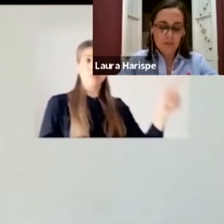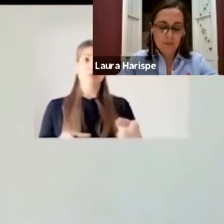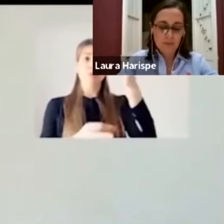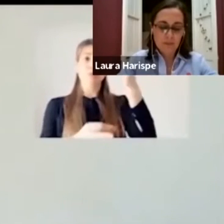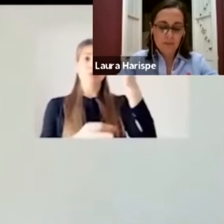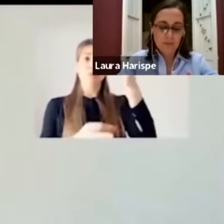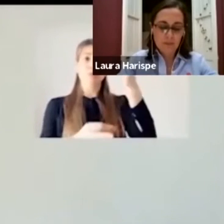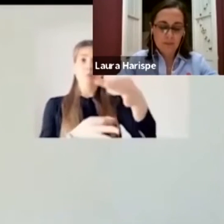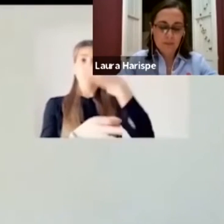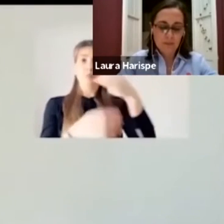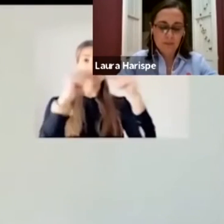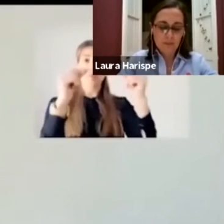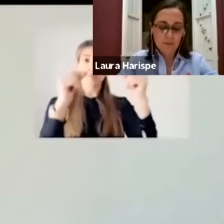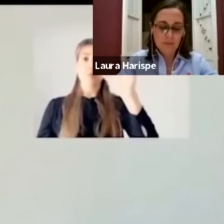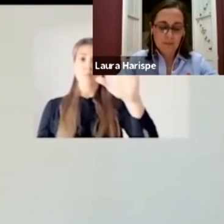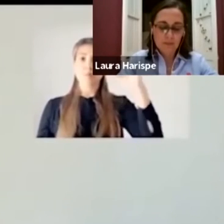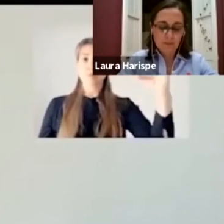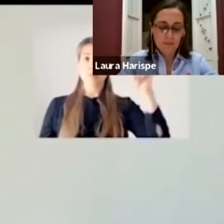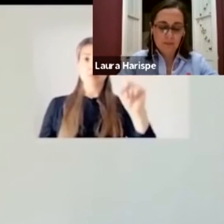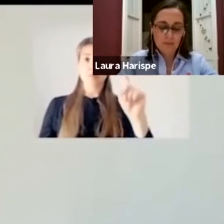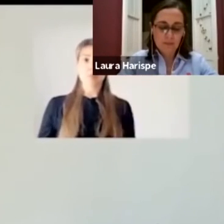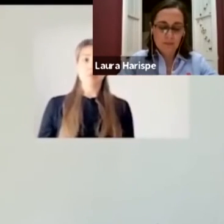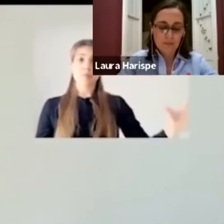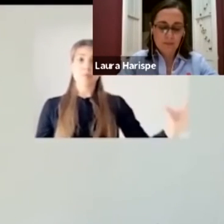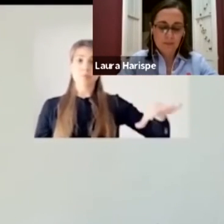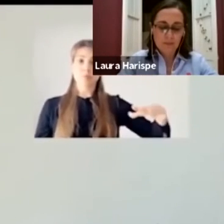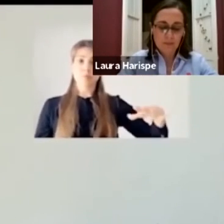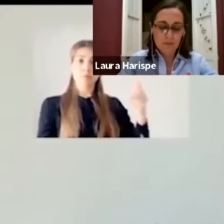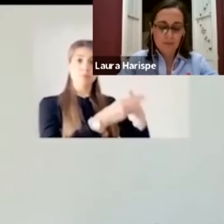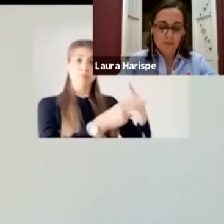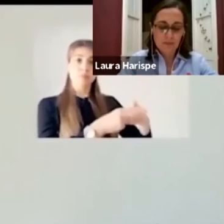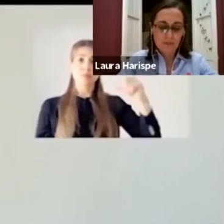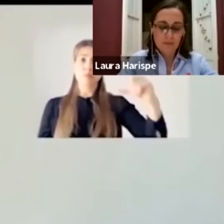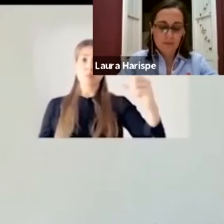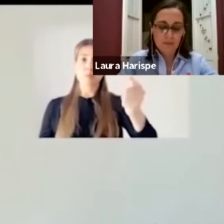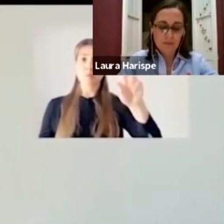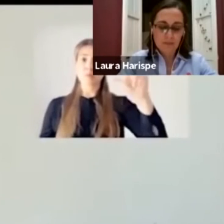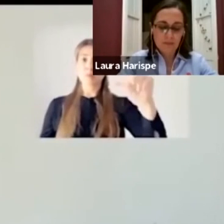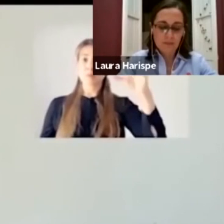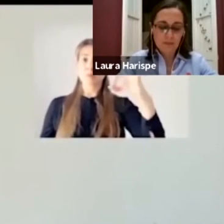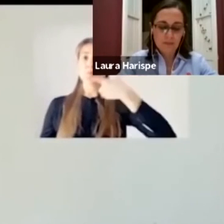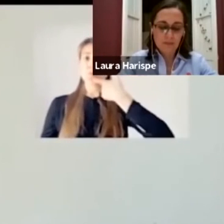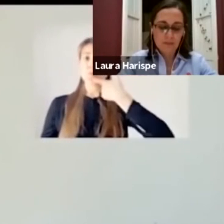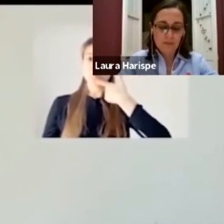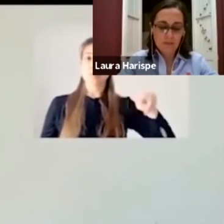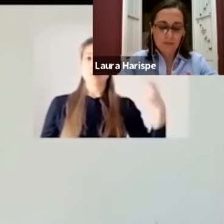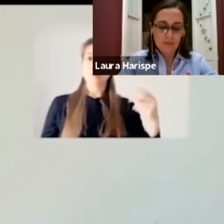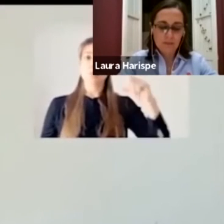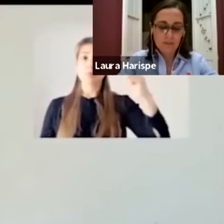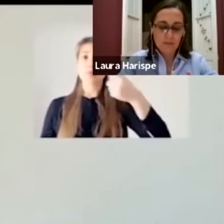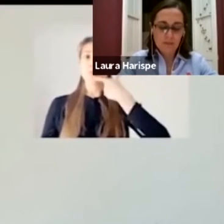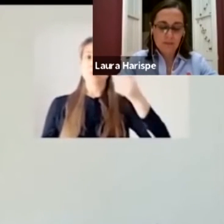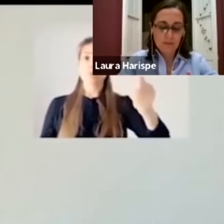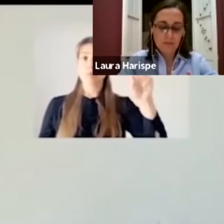la preparación del suelo, concretamente los pasos o secuencias necesarias para el armado de un cantero